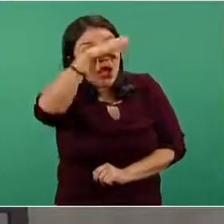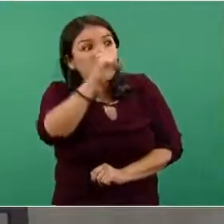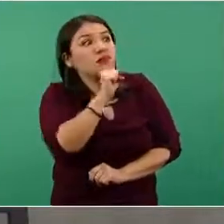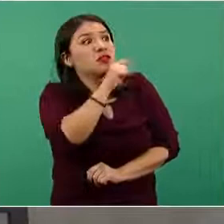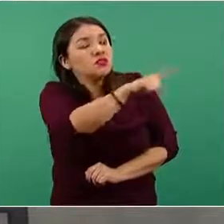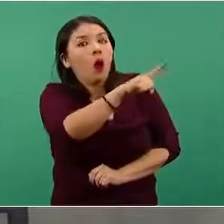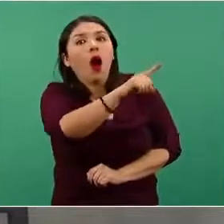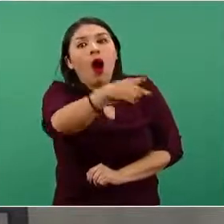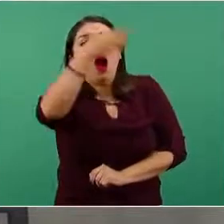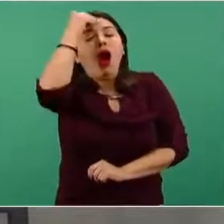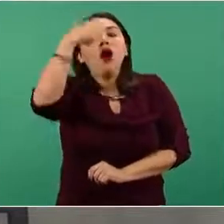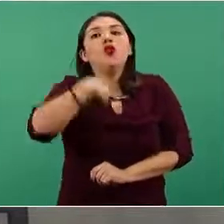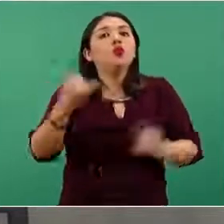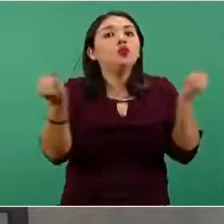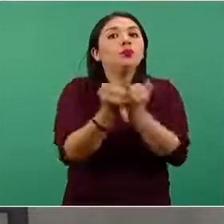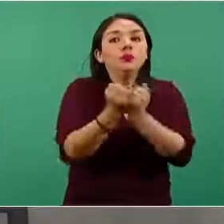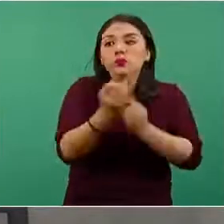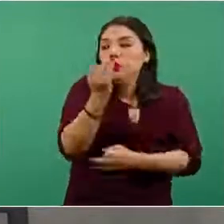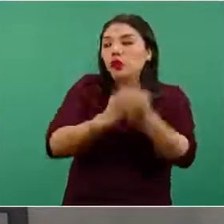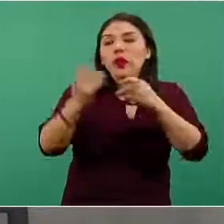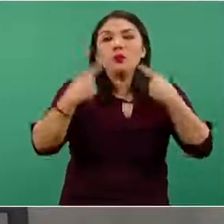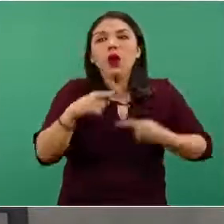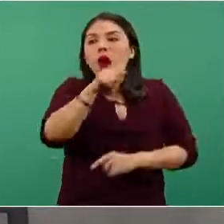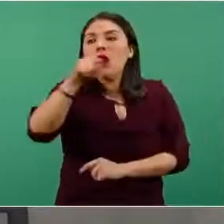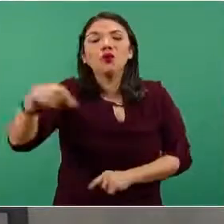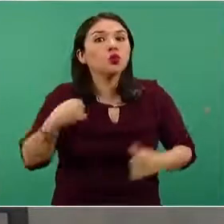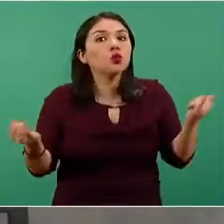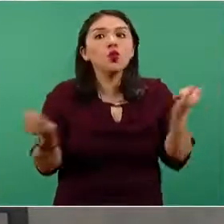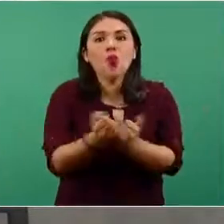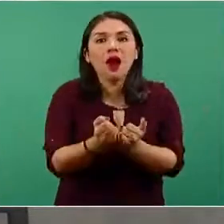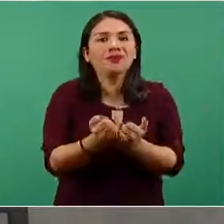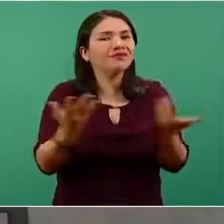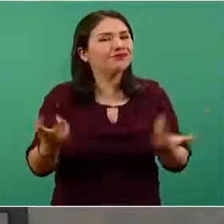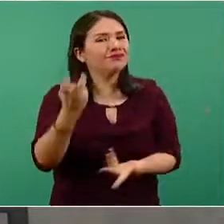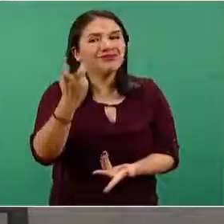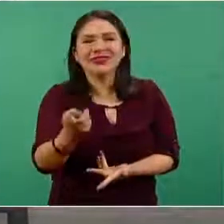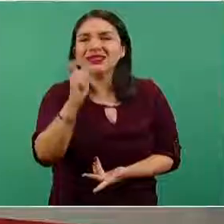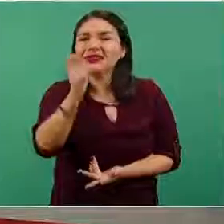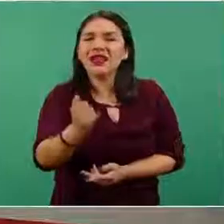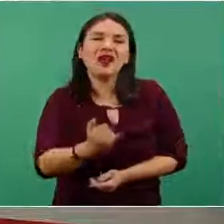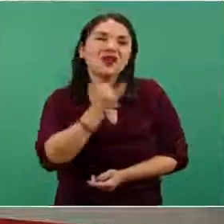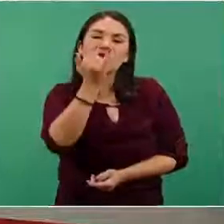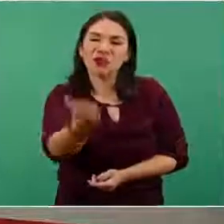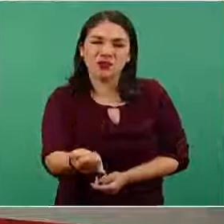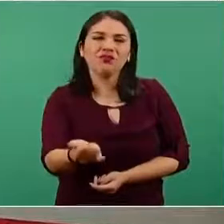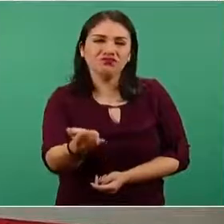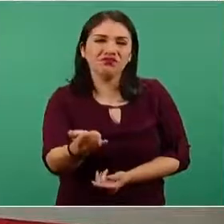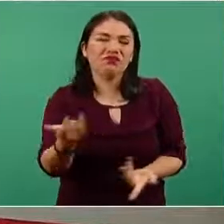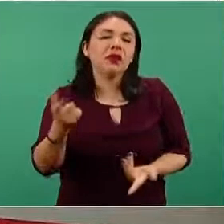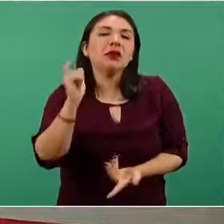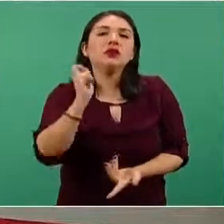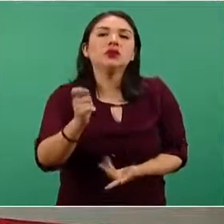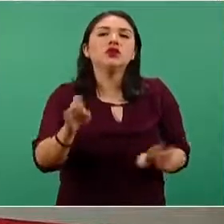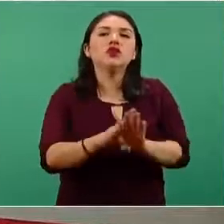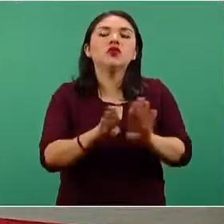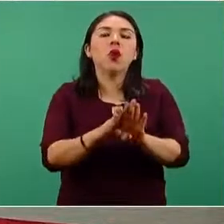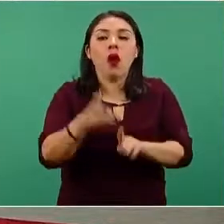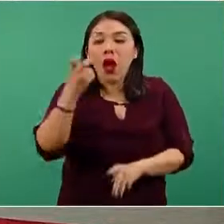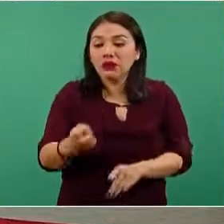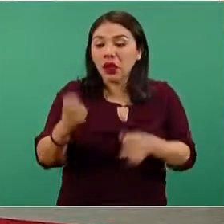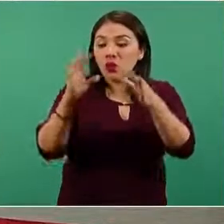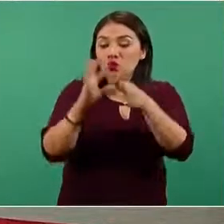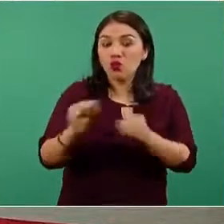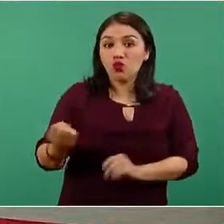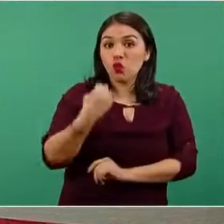generalizada de manera directa a cualquier otra persona. Y eso sería un completo error cuando se trata de una conferencia de